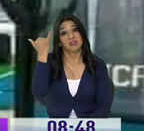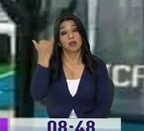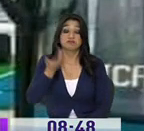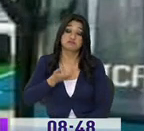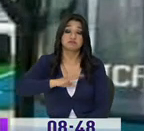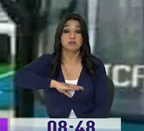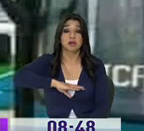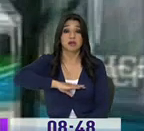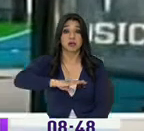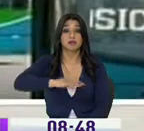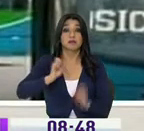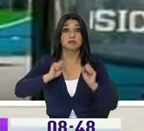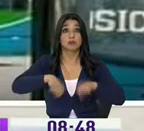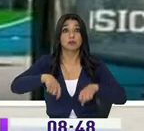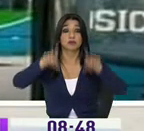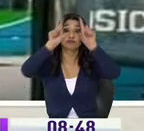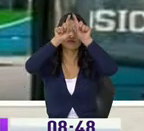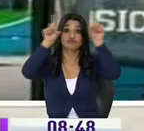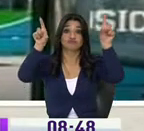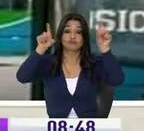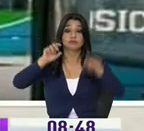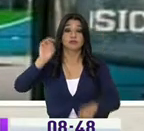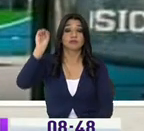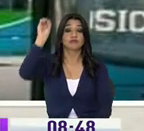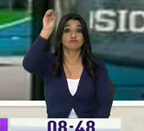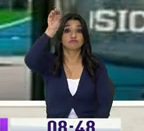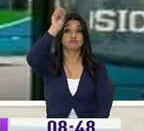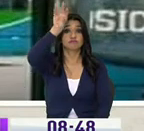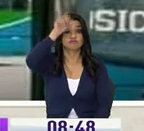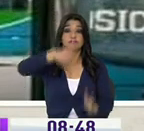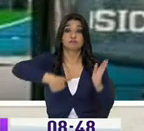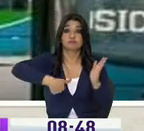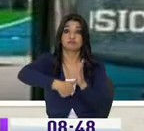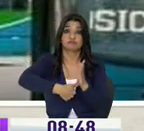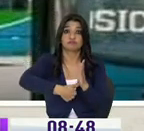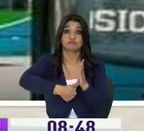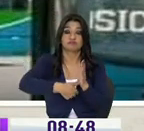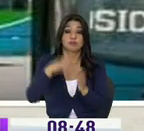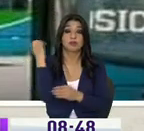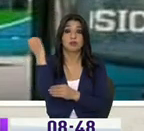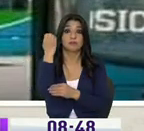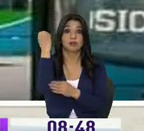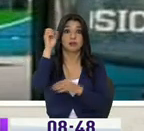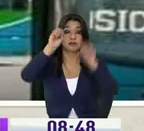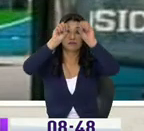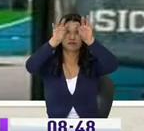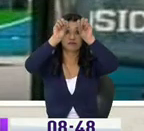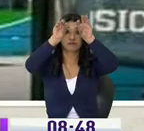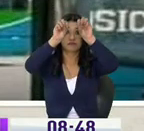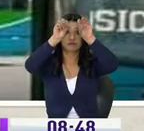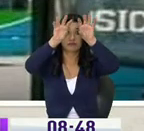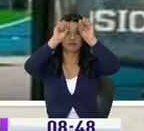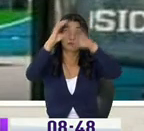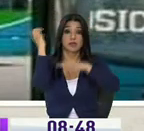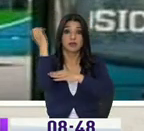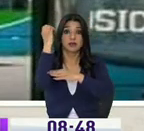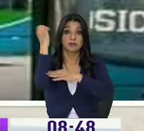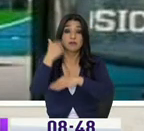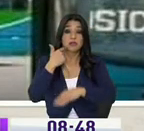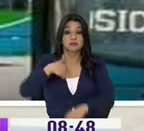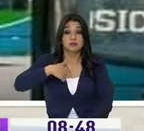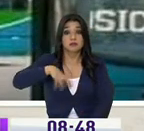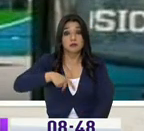Yunda? O sea, en vez del famoso botoncito de auxilio, ponga esto, socorro, me